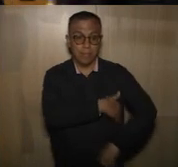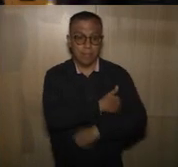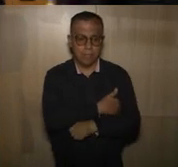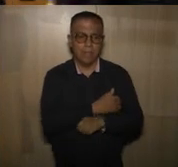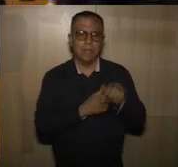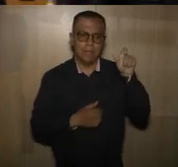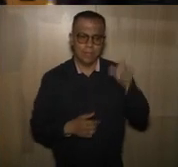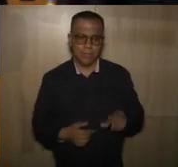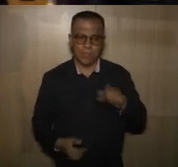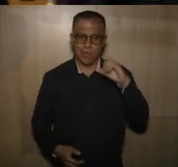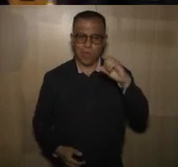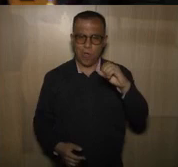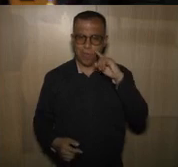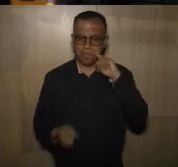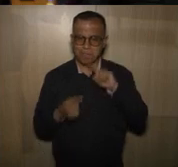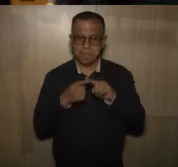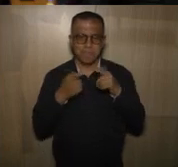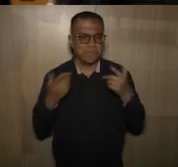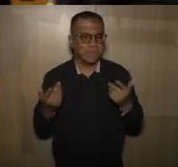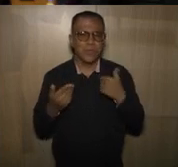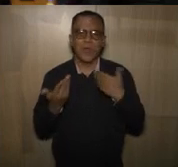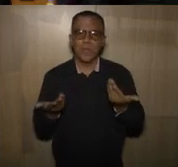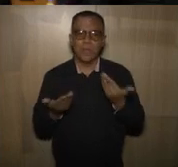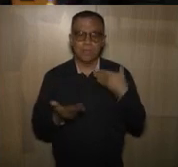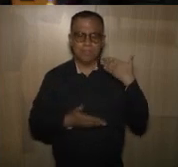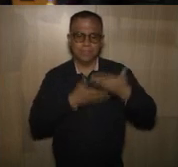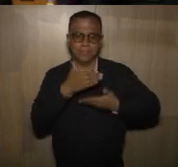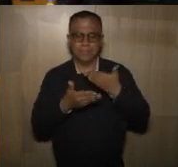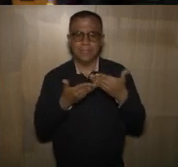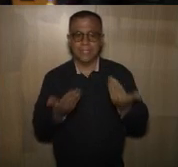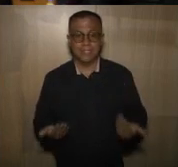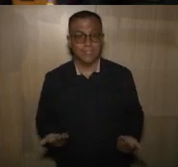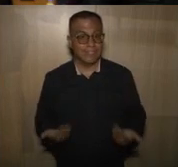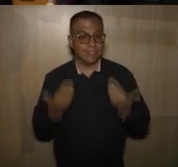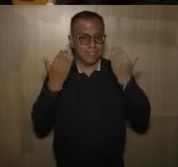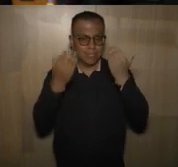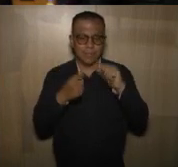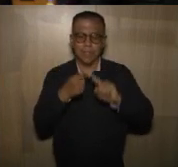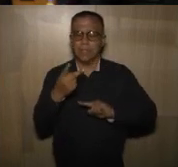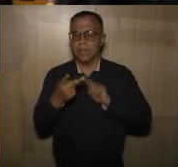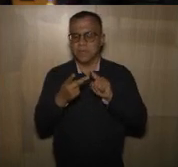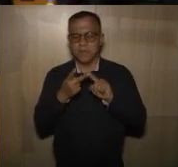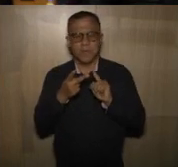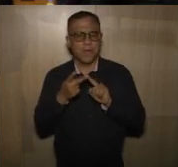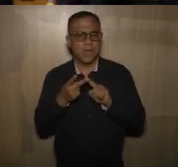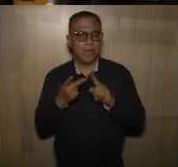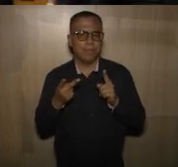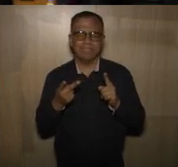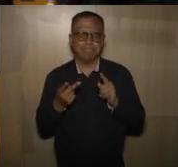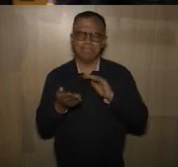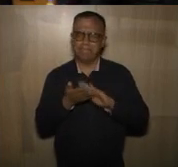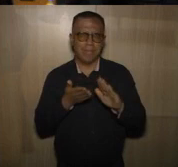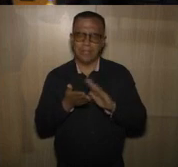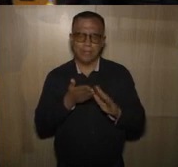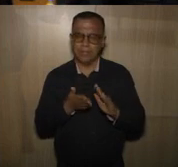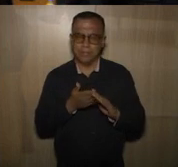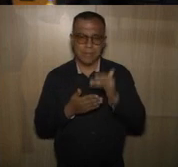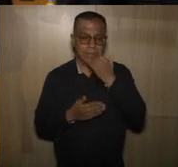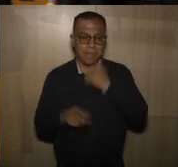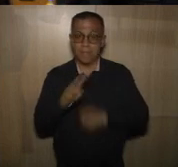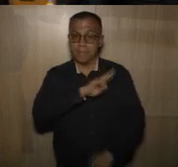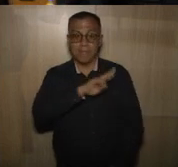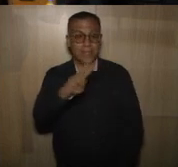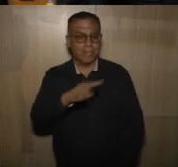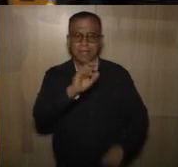que nos cuente un poco sobre cuáles son esos beneficios, cuáles son esas, perdónenme, al viceministro, a